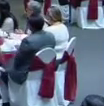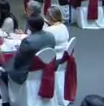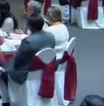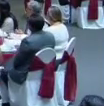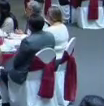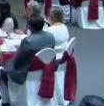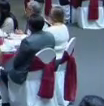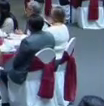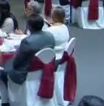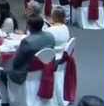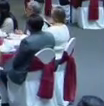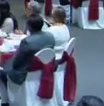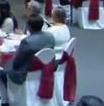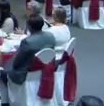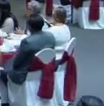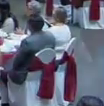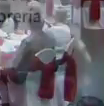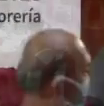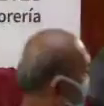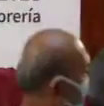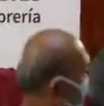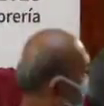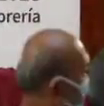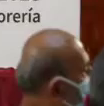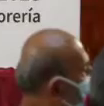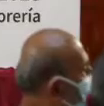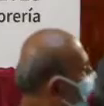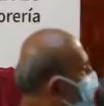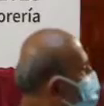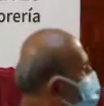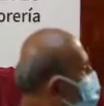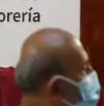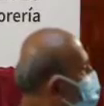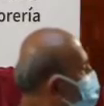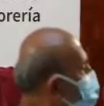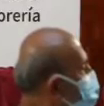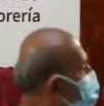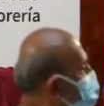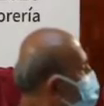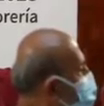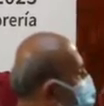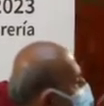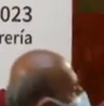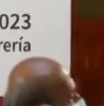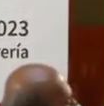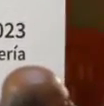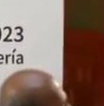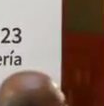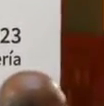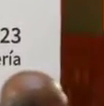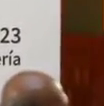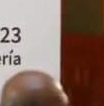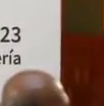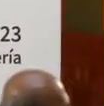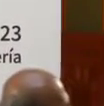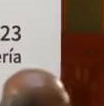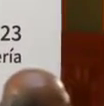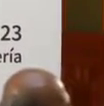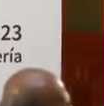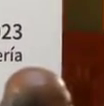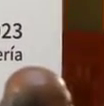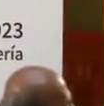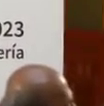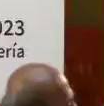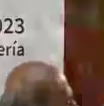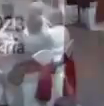Napoleón Gómez Urrutia, secretario general del Sindicato Nacional de Trabajadores Mineros, Metalúrgicos, Siderúrgicos